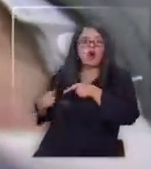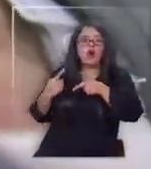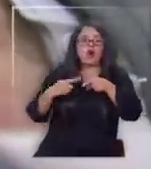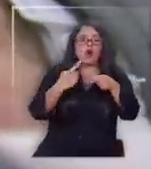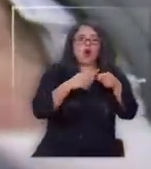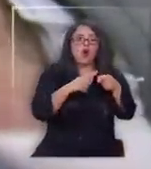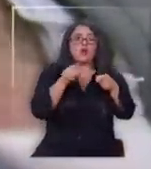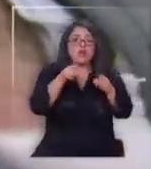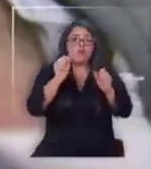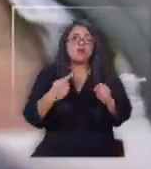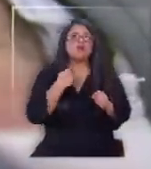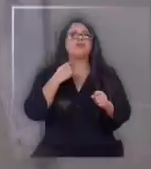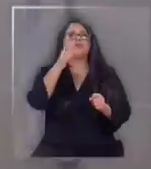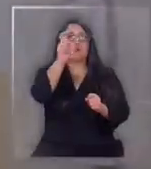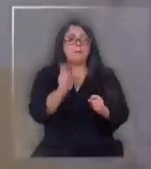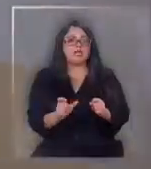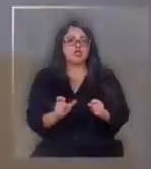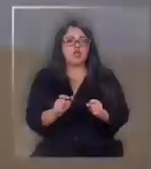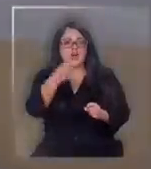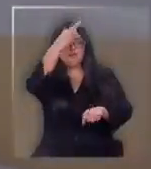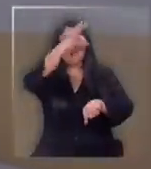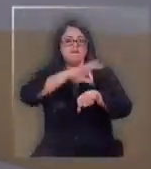un paciente.